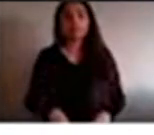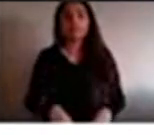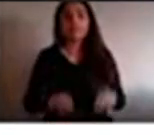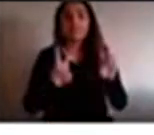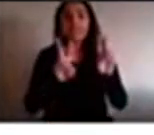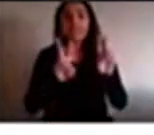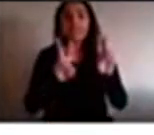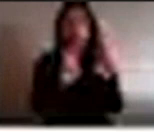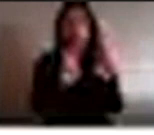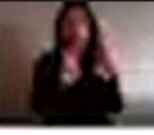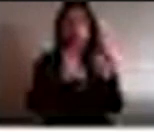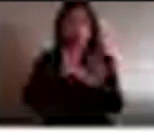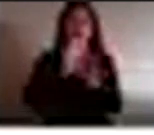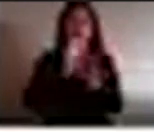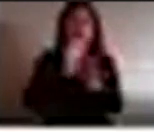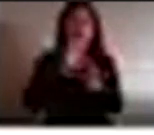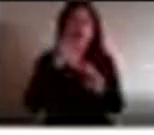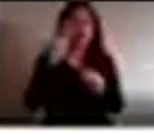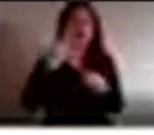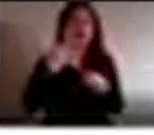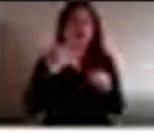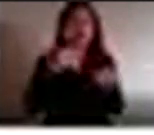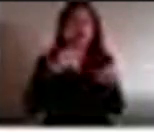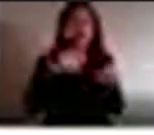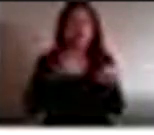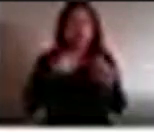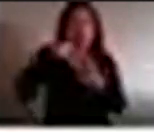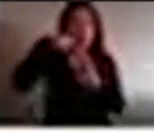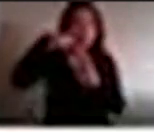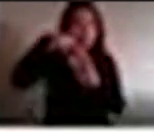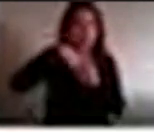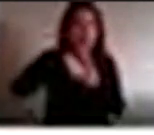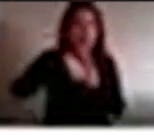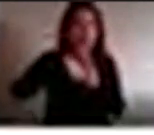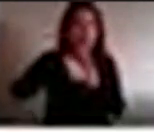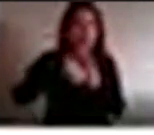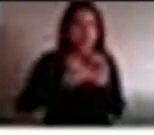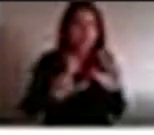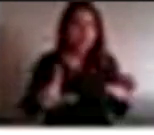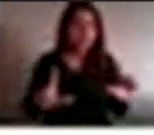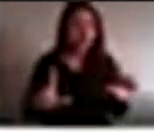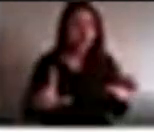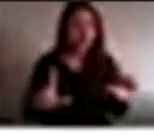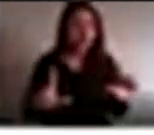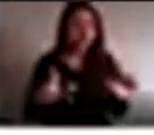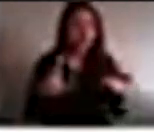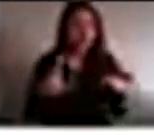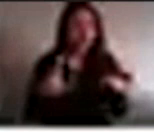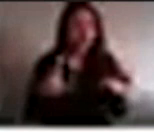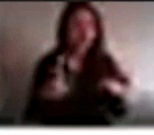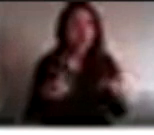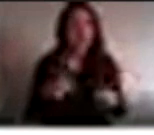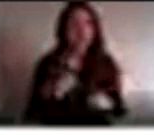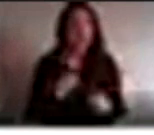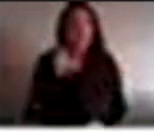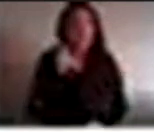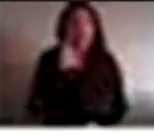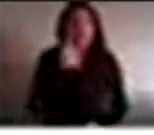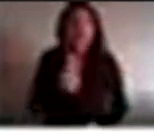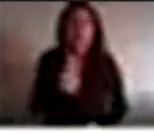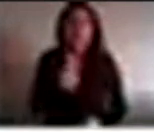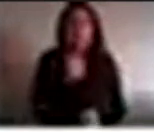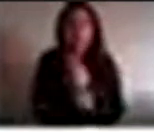corazón de la presentación, y esto dice relación con la Dirección del Trabajo. La Dirección del Trabajo es el